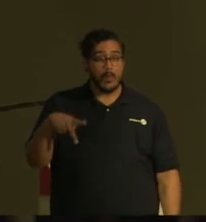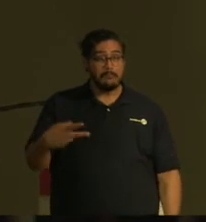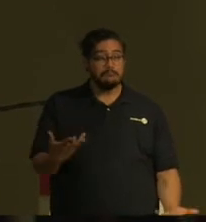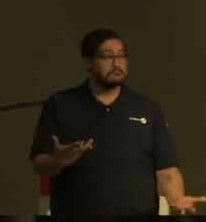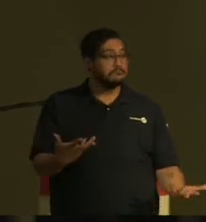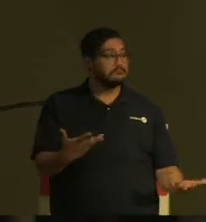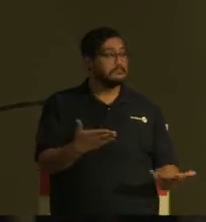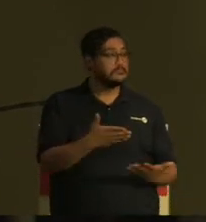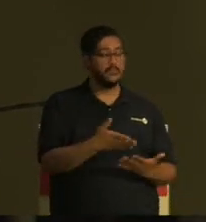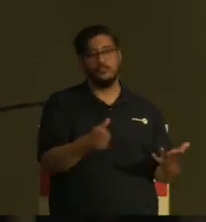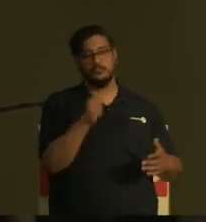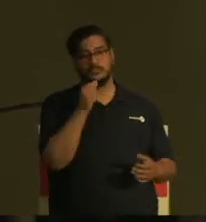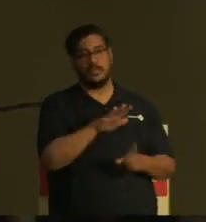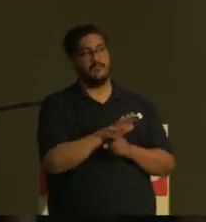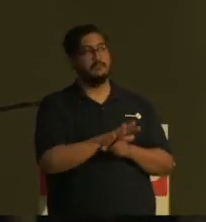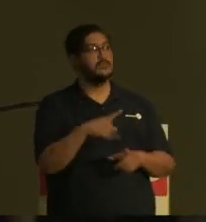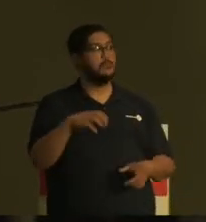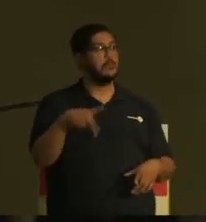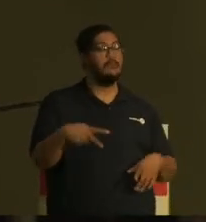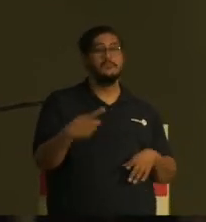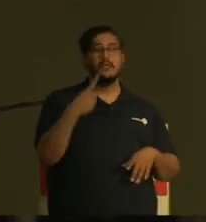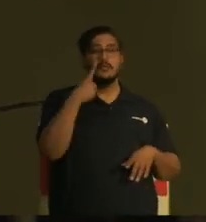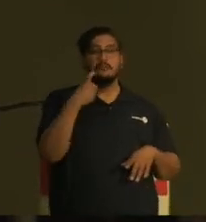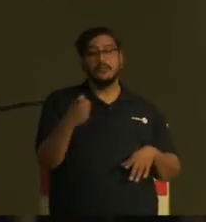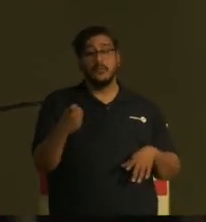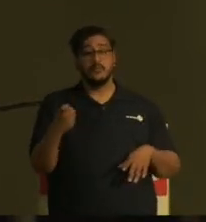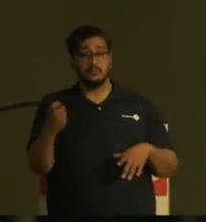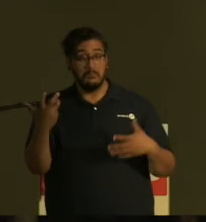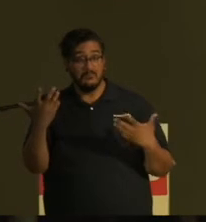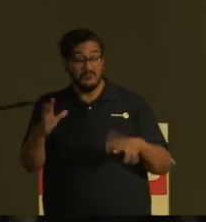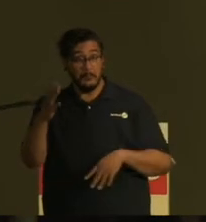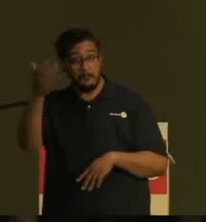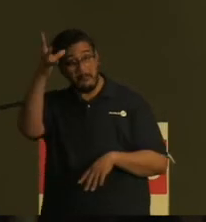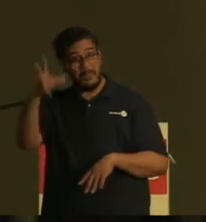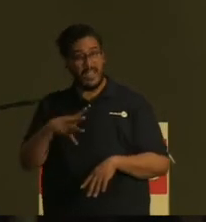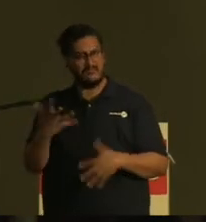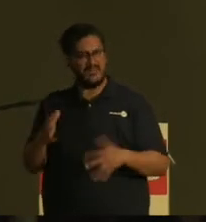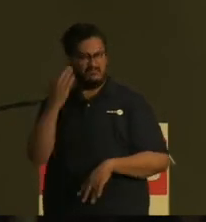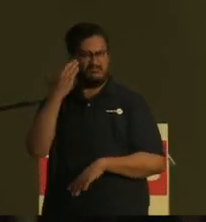alguien, no es famoso, porque lo conocen hombres, pero mujeres no. Entonces, las mujeres fueron